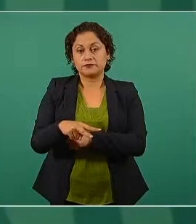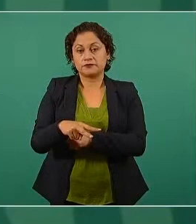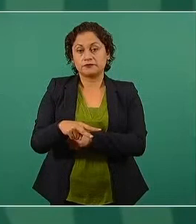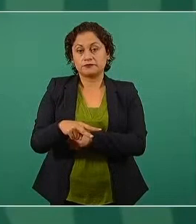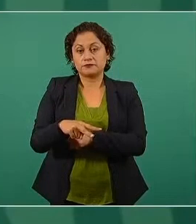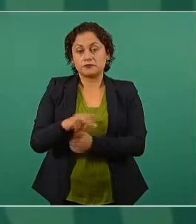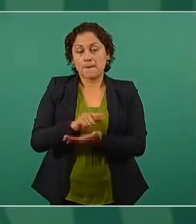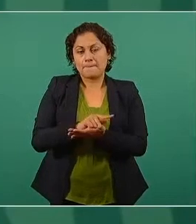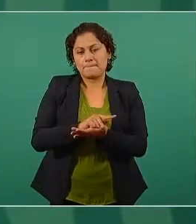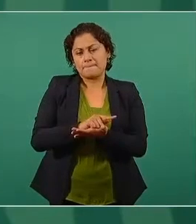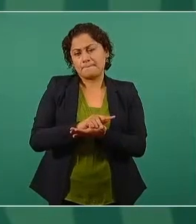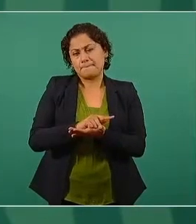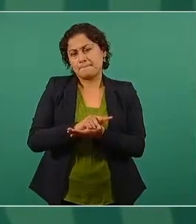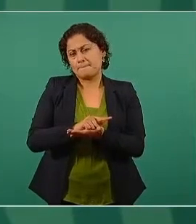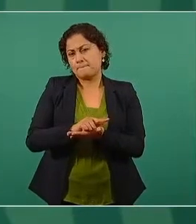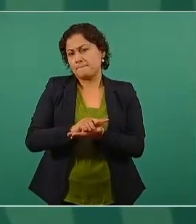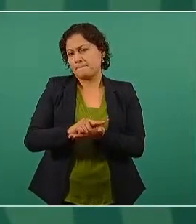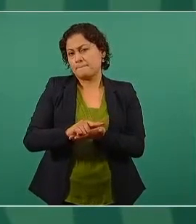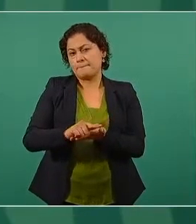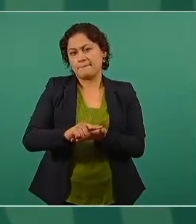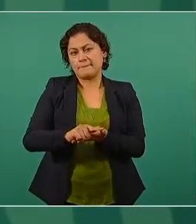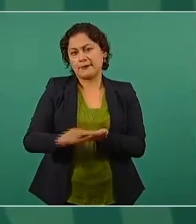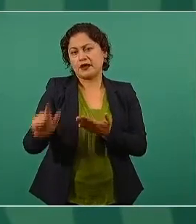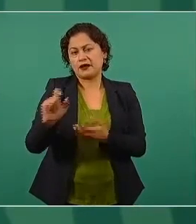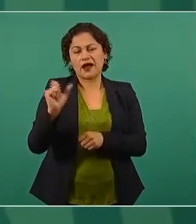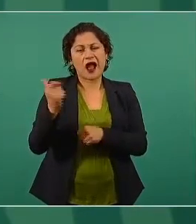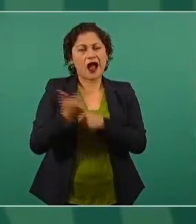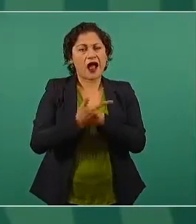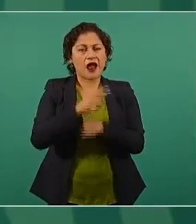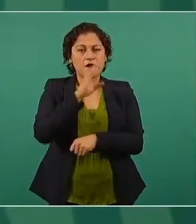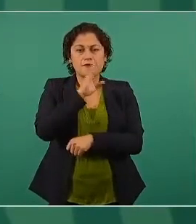salga limpio, sin ninguna mancha